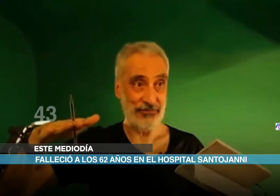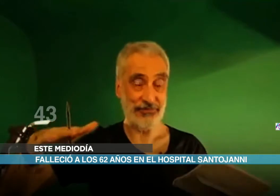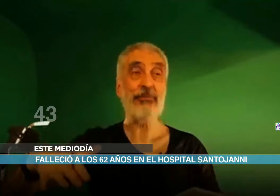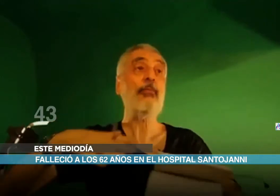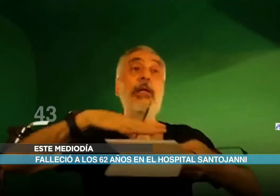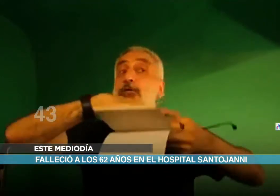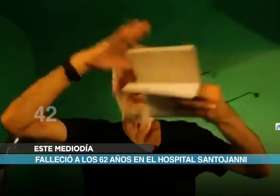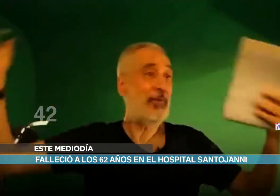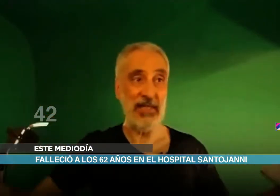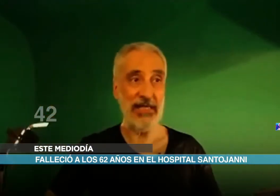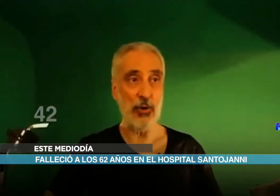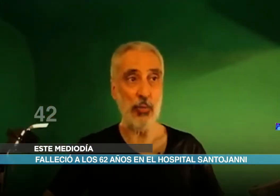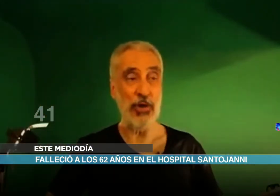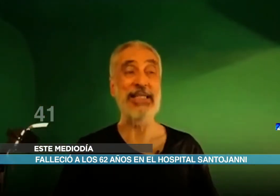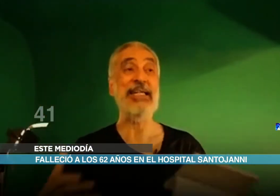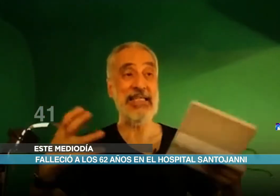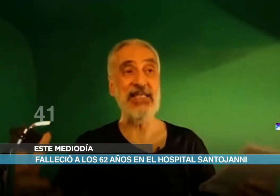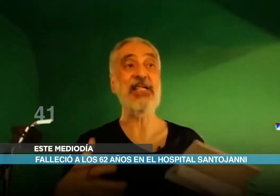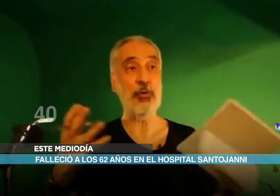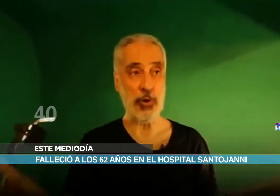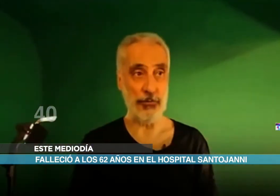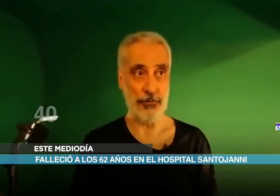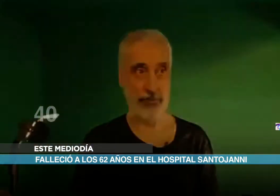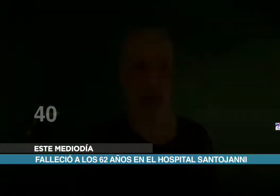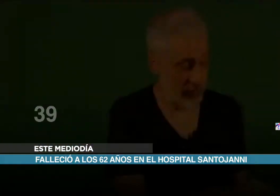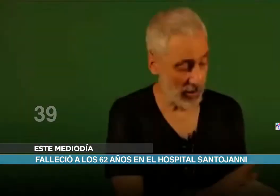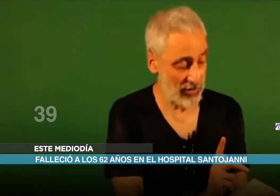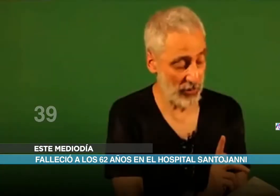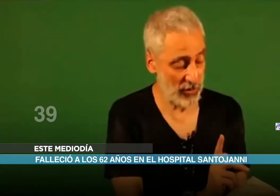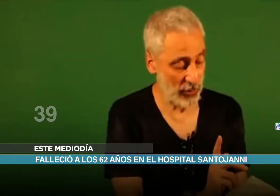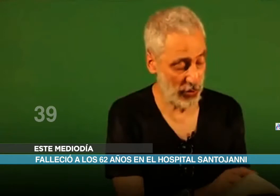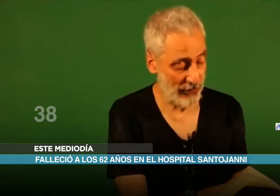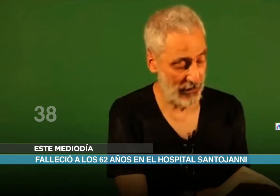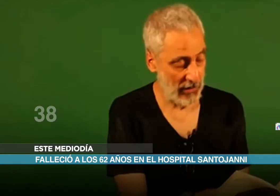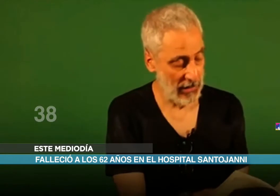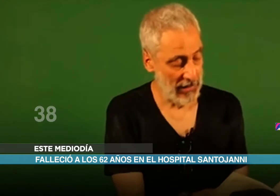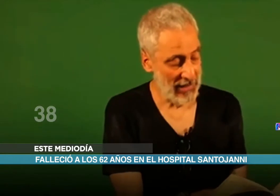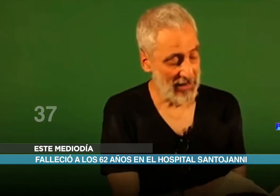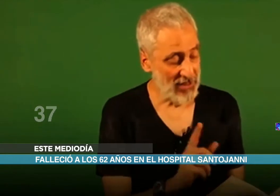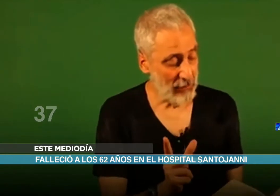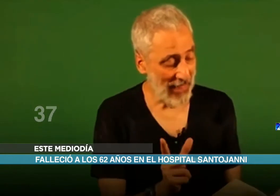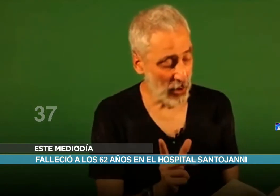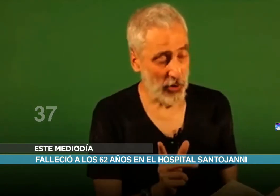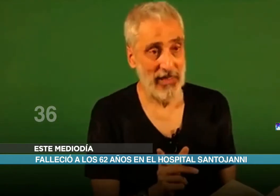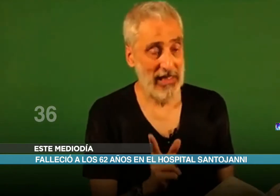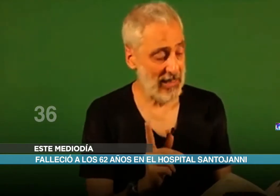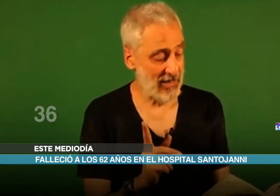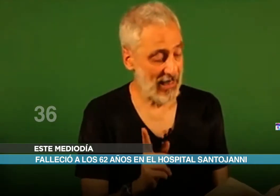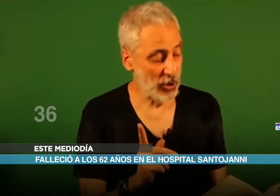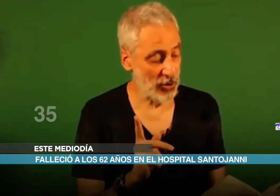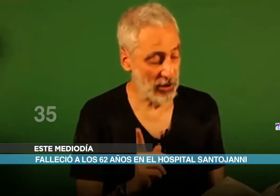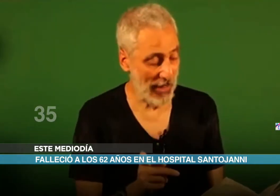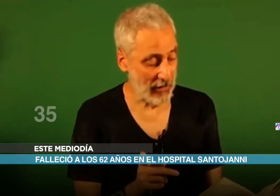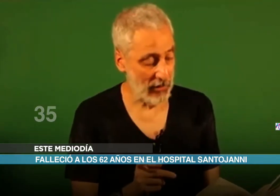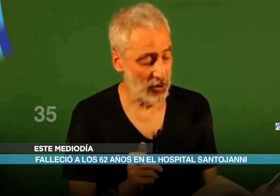condenado por la tragedia en la que murieron 194 personas en diciembre del 2004. Falleció en el hospital Santoyani, donde permanecía internado en